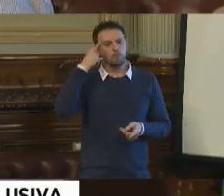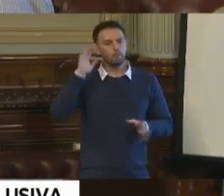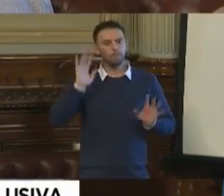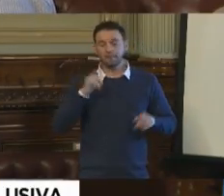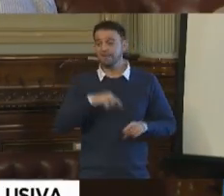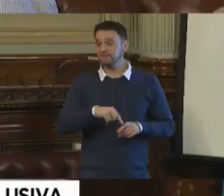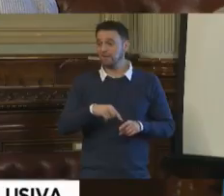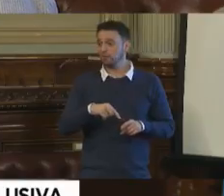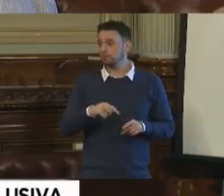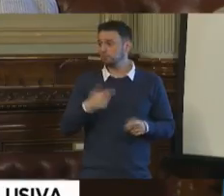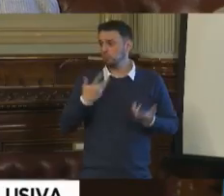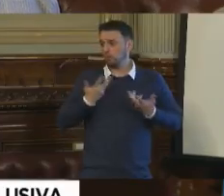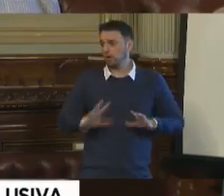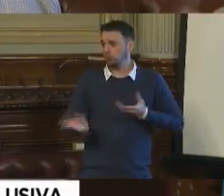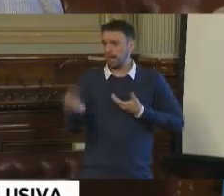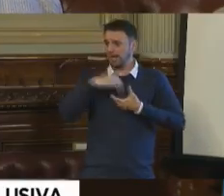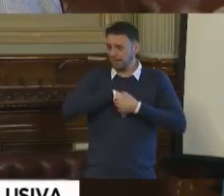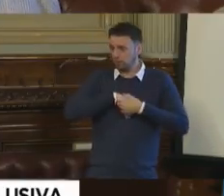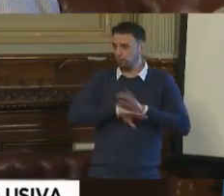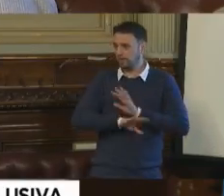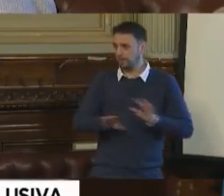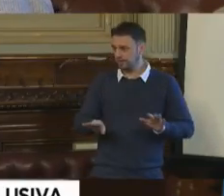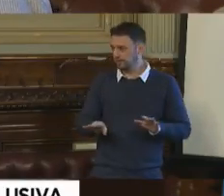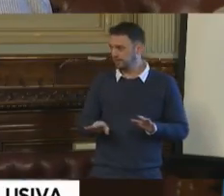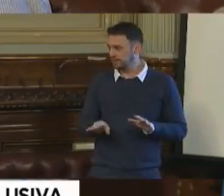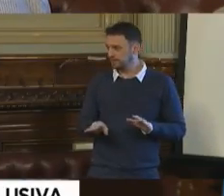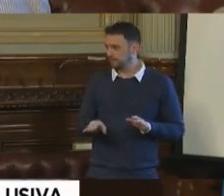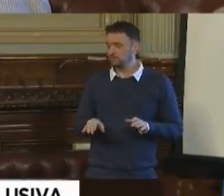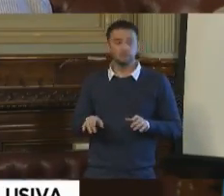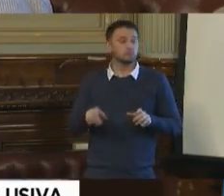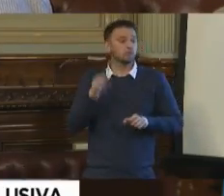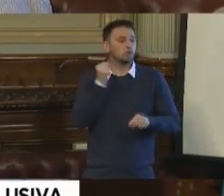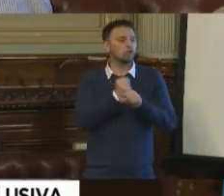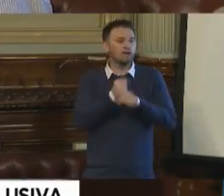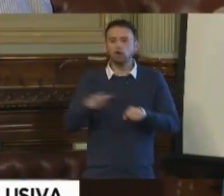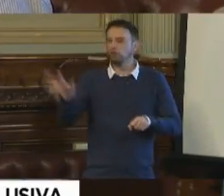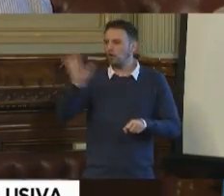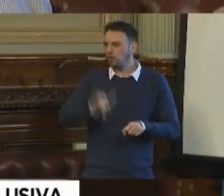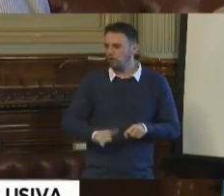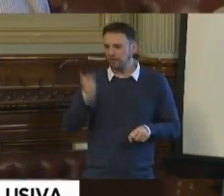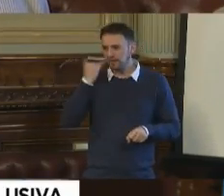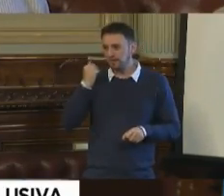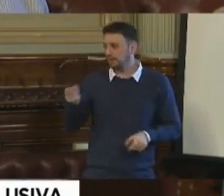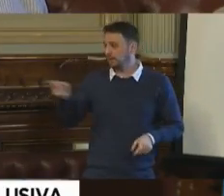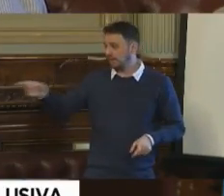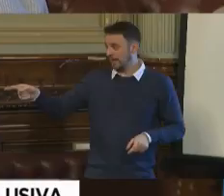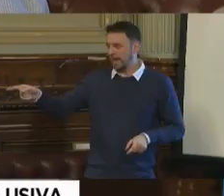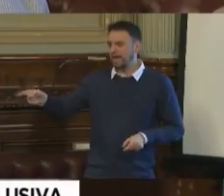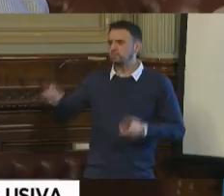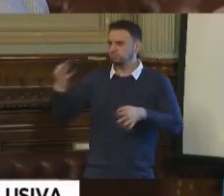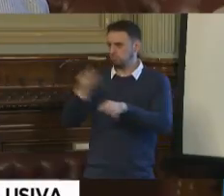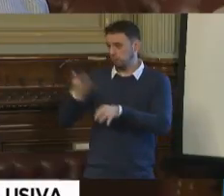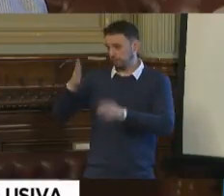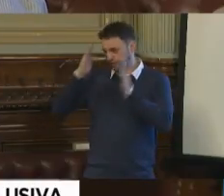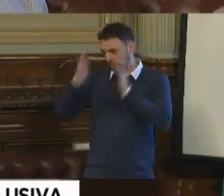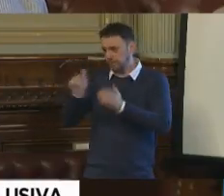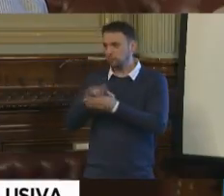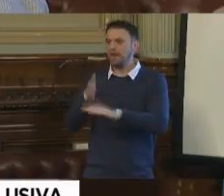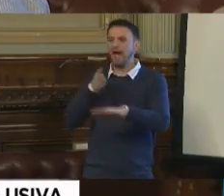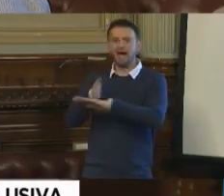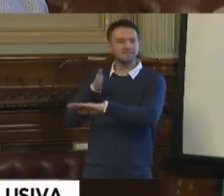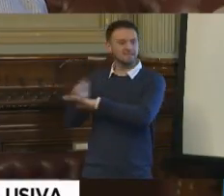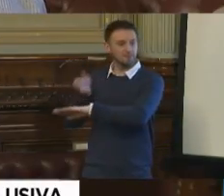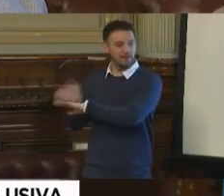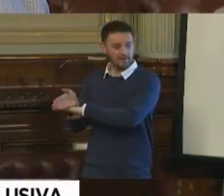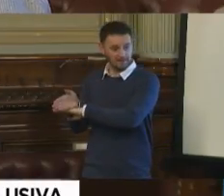tomemos todos como parte del quehacer natural de nuestra actividad yo me especializo en